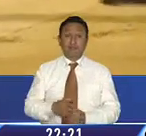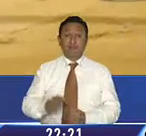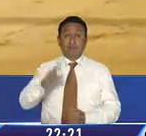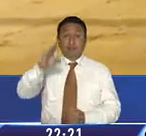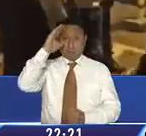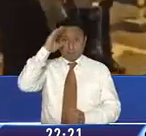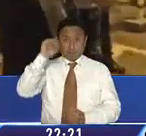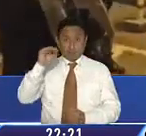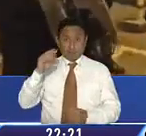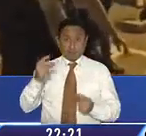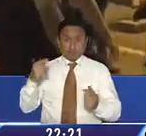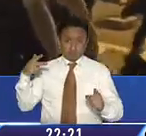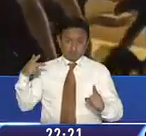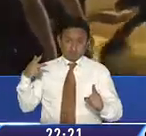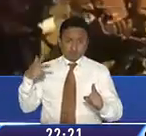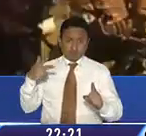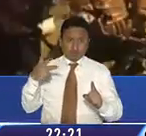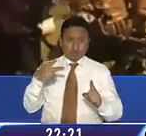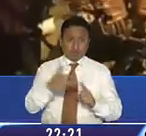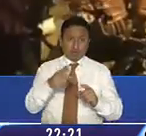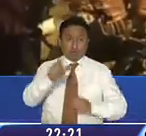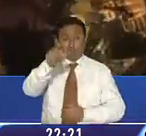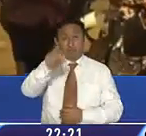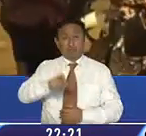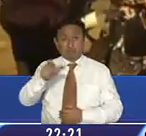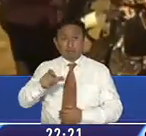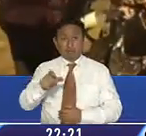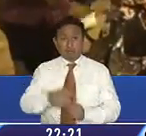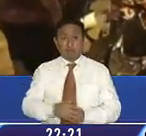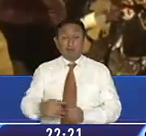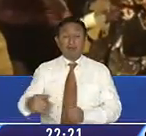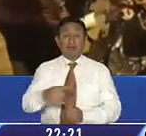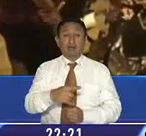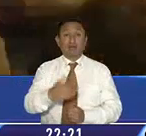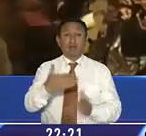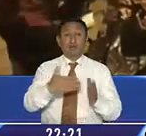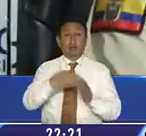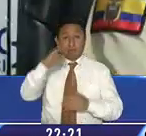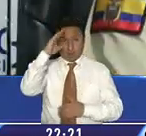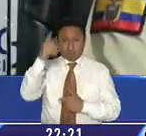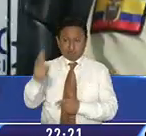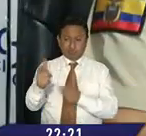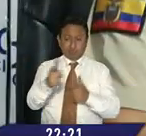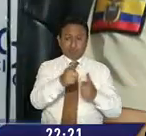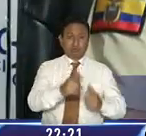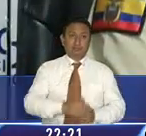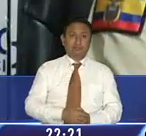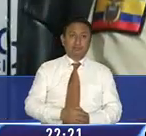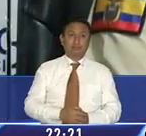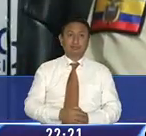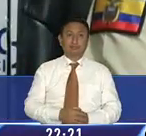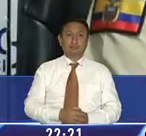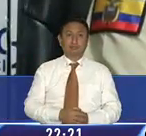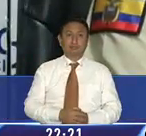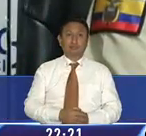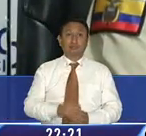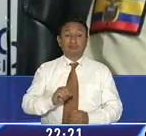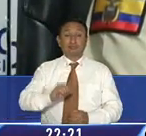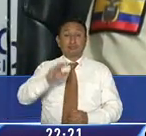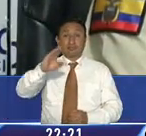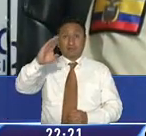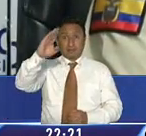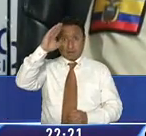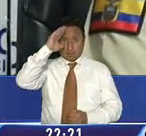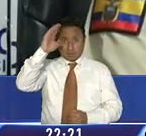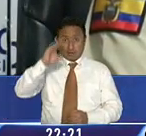de auxilio a medio camino fue sorprendida por desconocidos, quienes descargaron sus armas. Fueron interceptados por la violencia